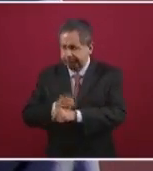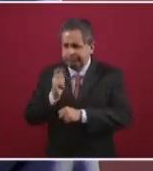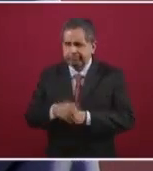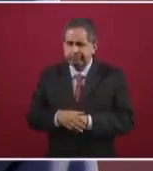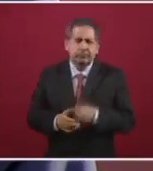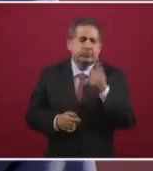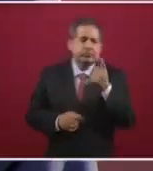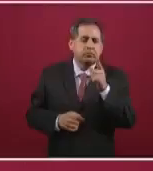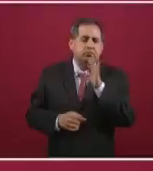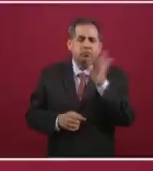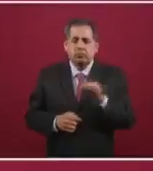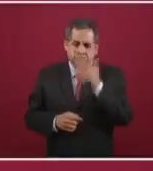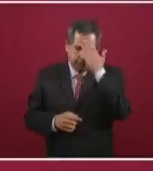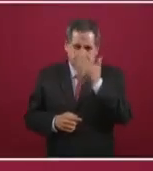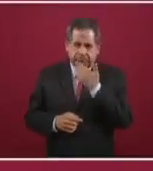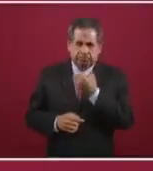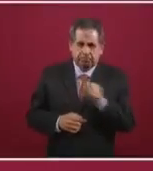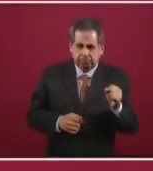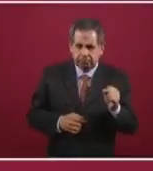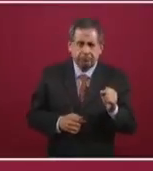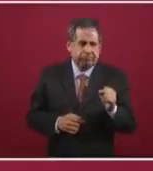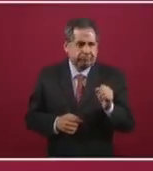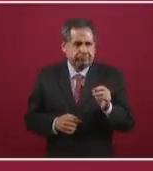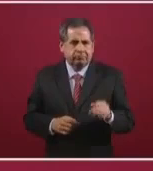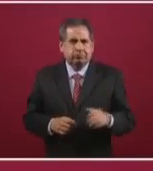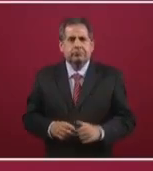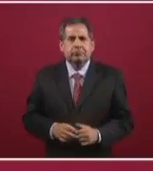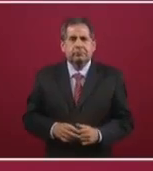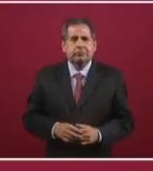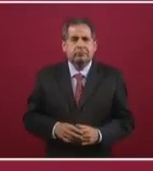1% es capacidad,